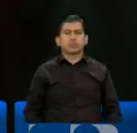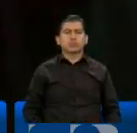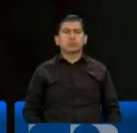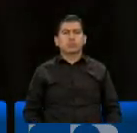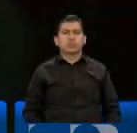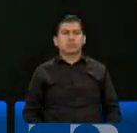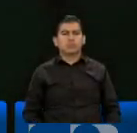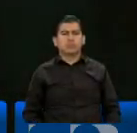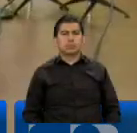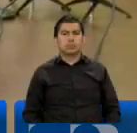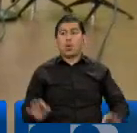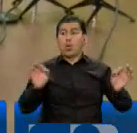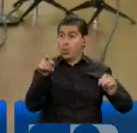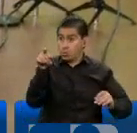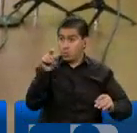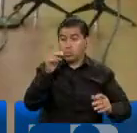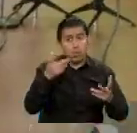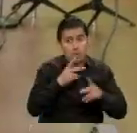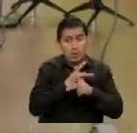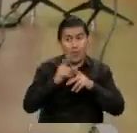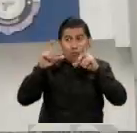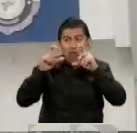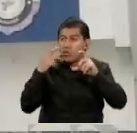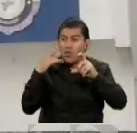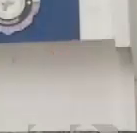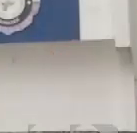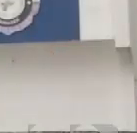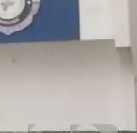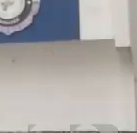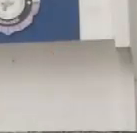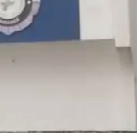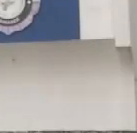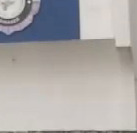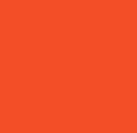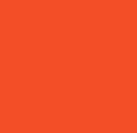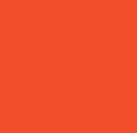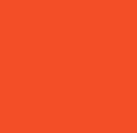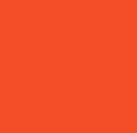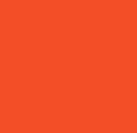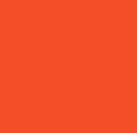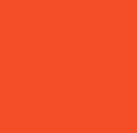entrega de datos personales. En Quito, María Gracia Acosta, 24 horas.